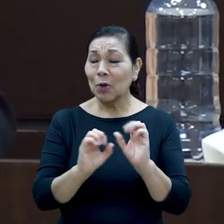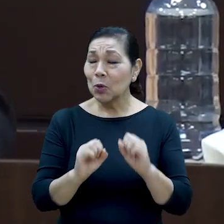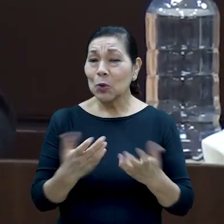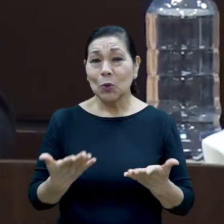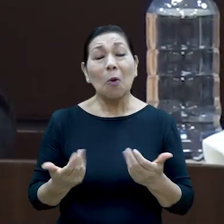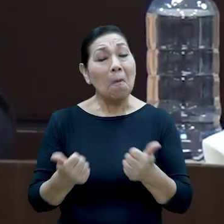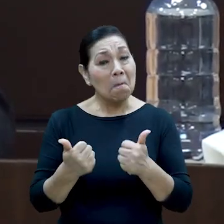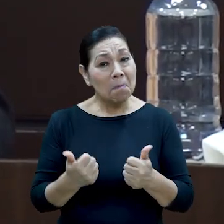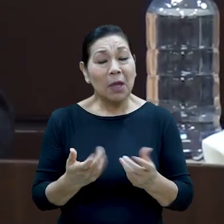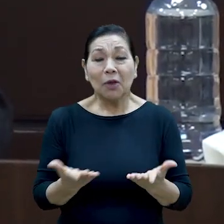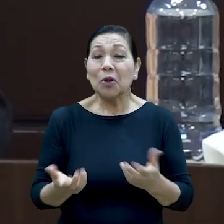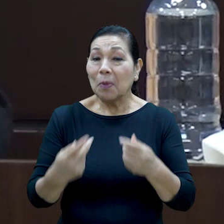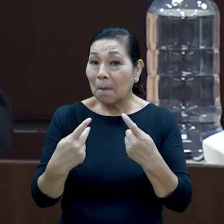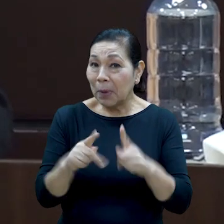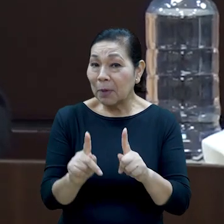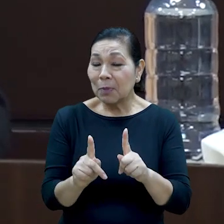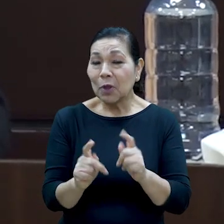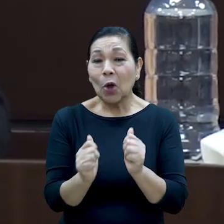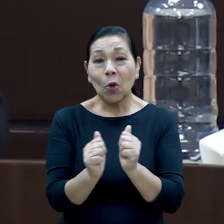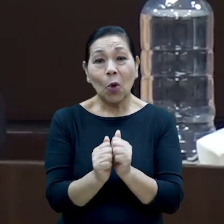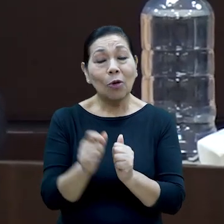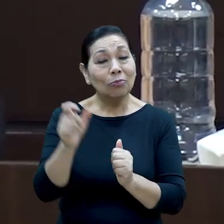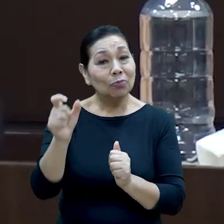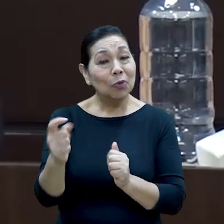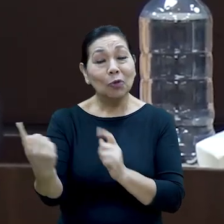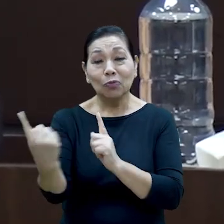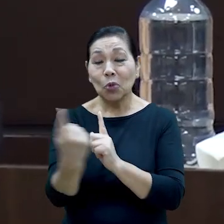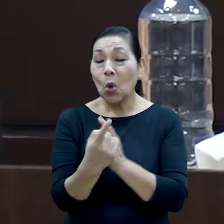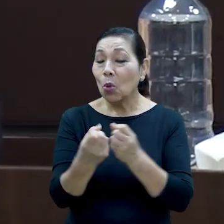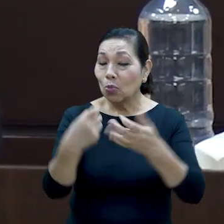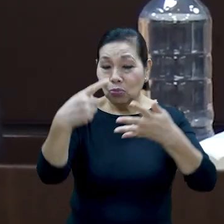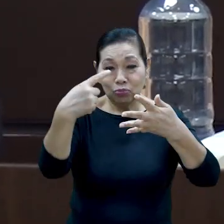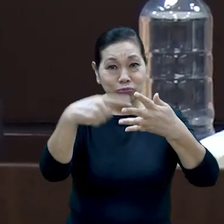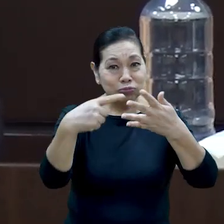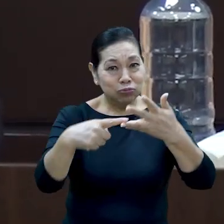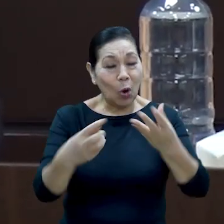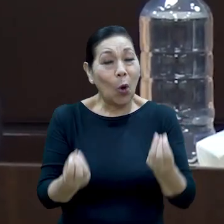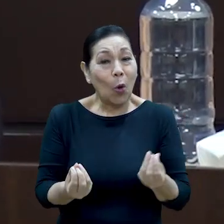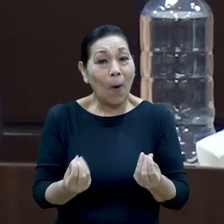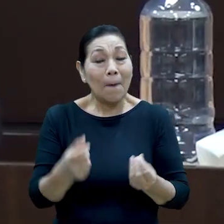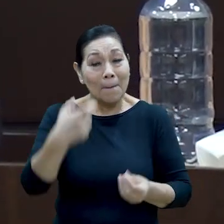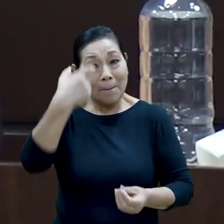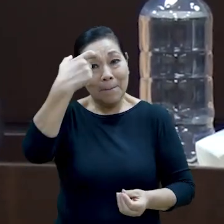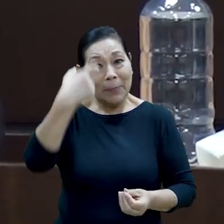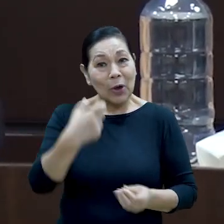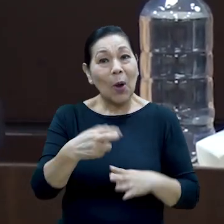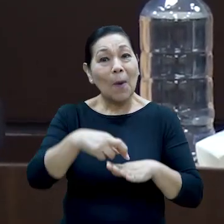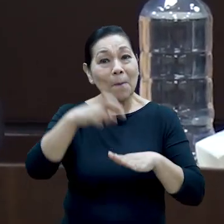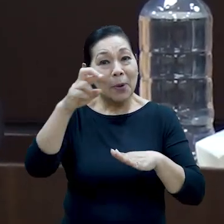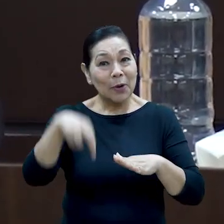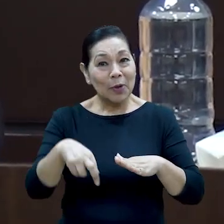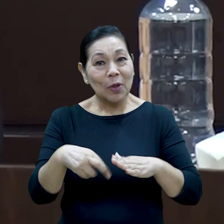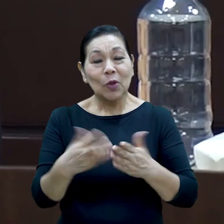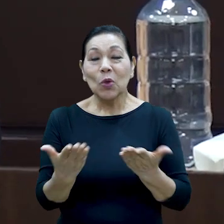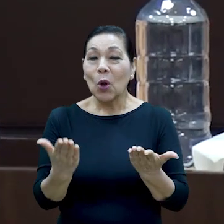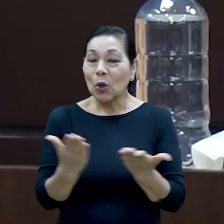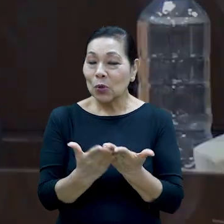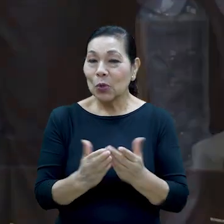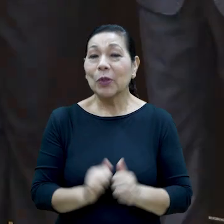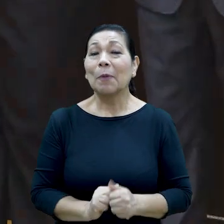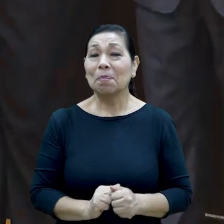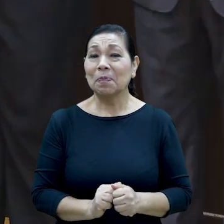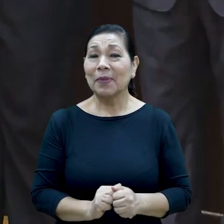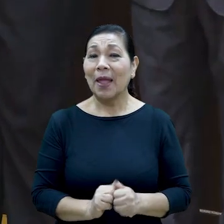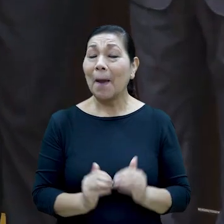Constitucional ha sido muy bien llevado y nos ha permitido contar con un magistrado que reúne muchas competencias, tanto en lo personal, profesional y en lo